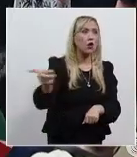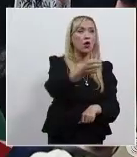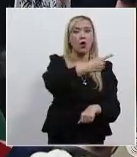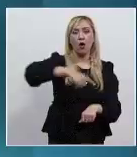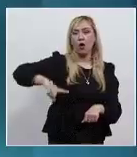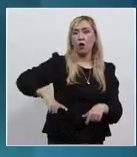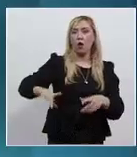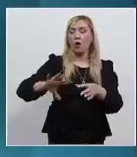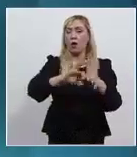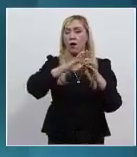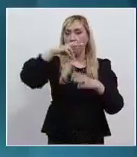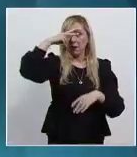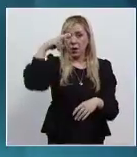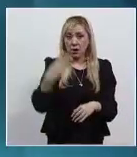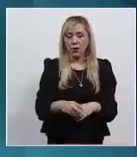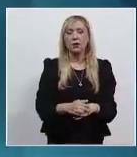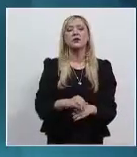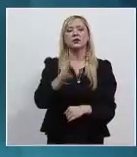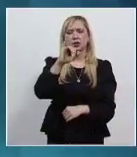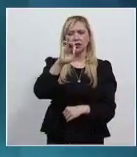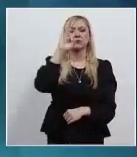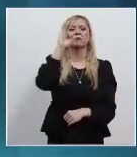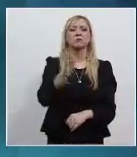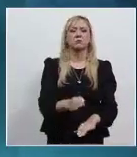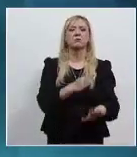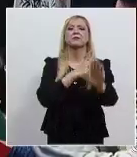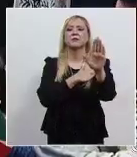Unión. Sí protesto.